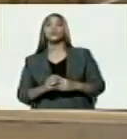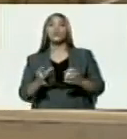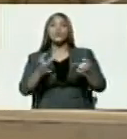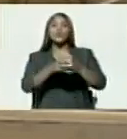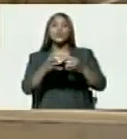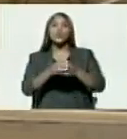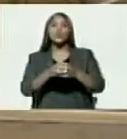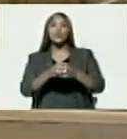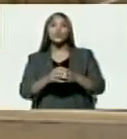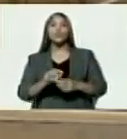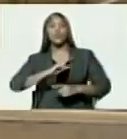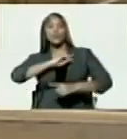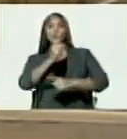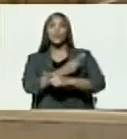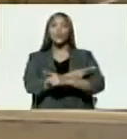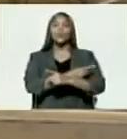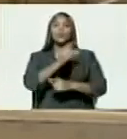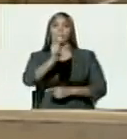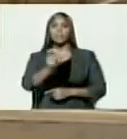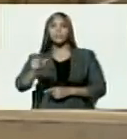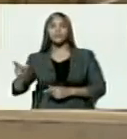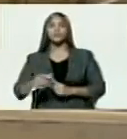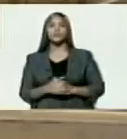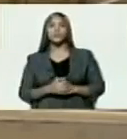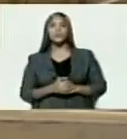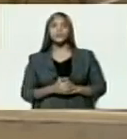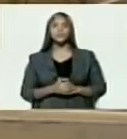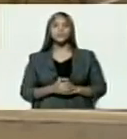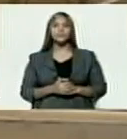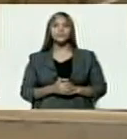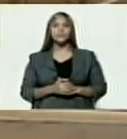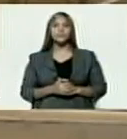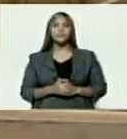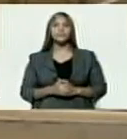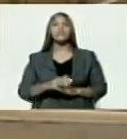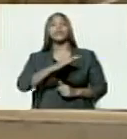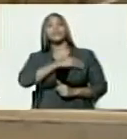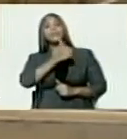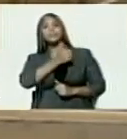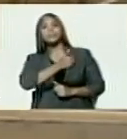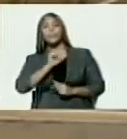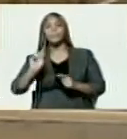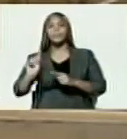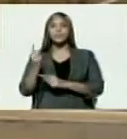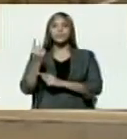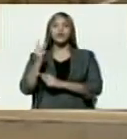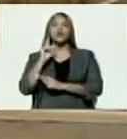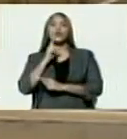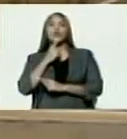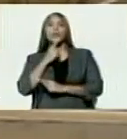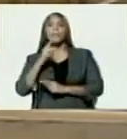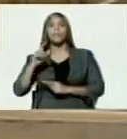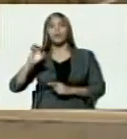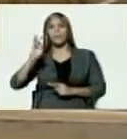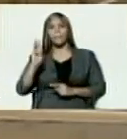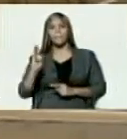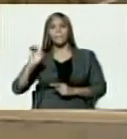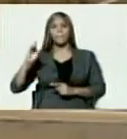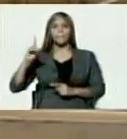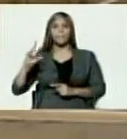Ciudadano. Como rector electoral principal, ciudadano Pedro Emilio Enrique Calzadilla.